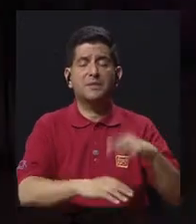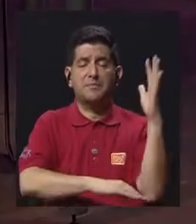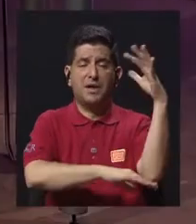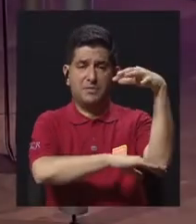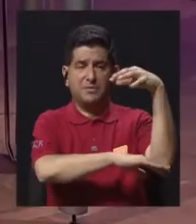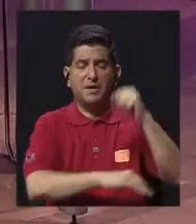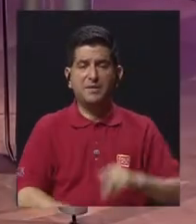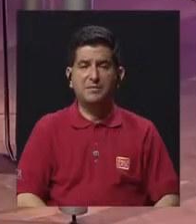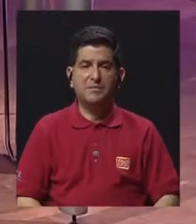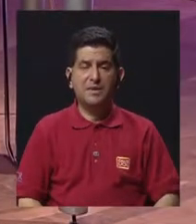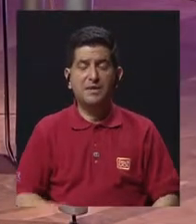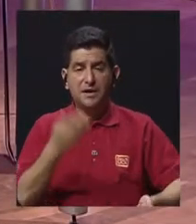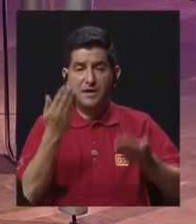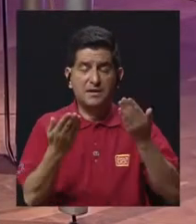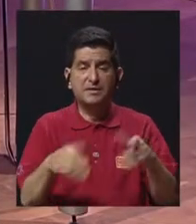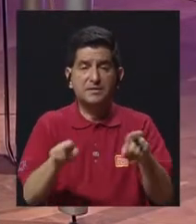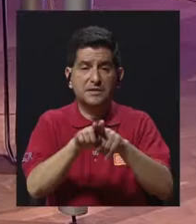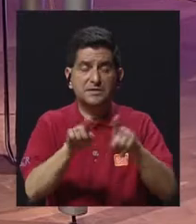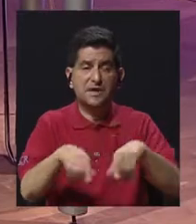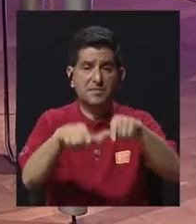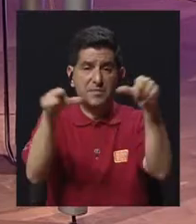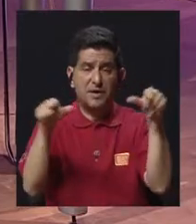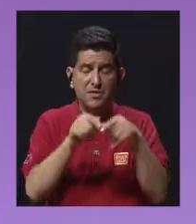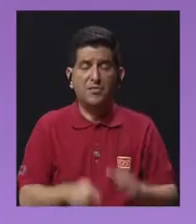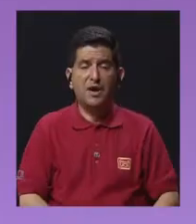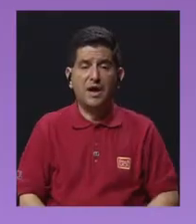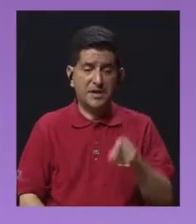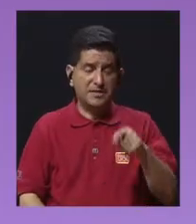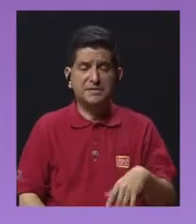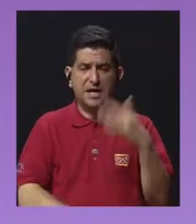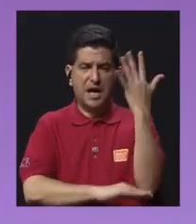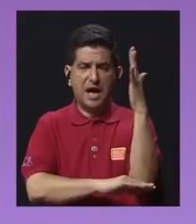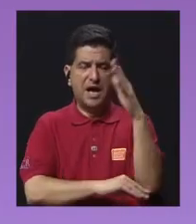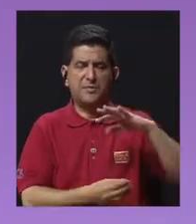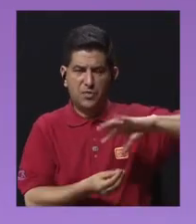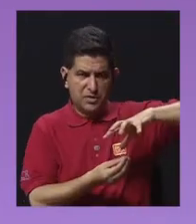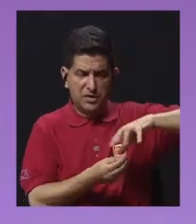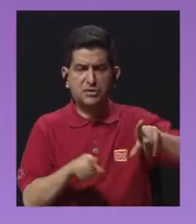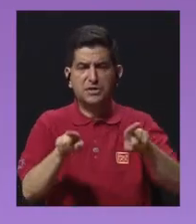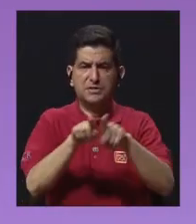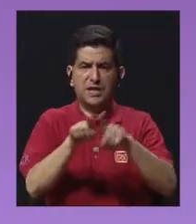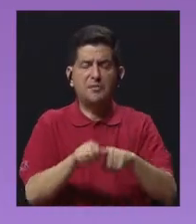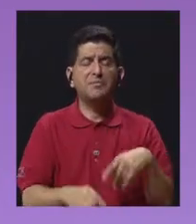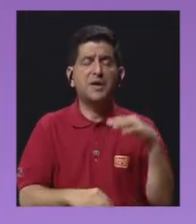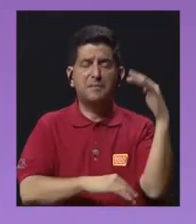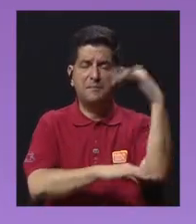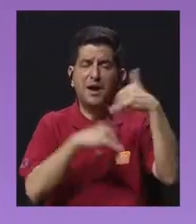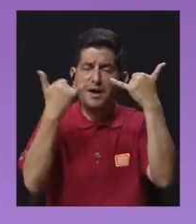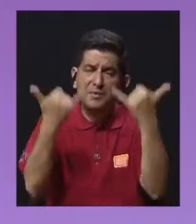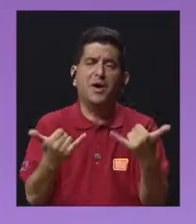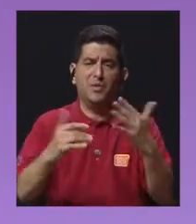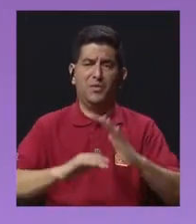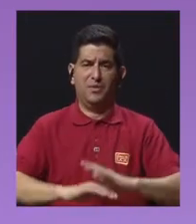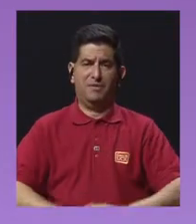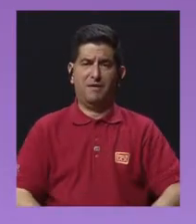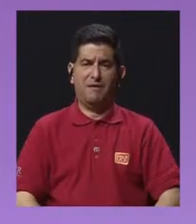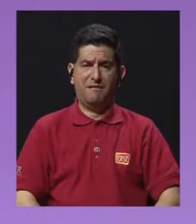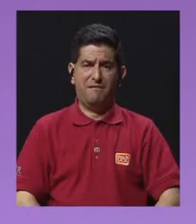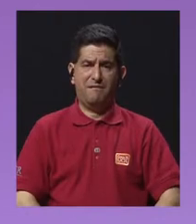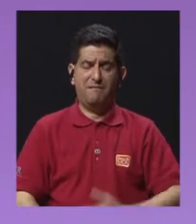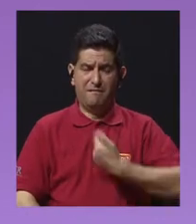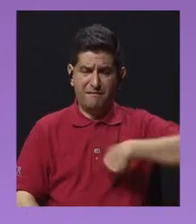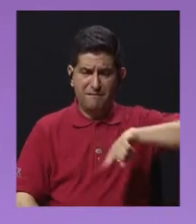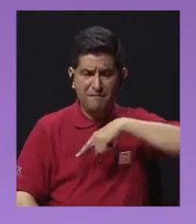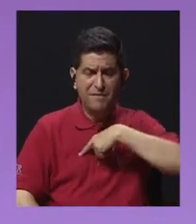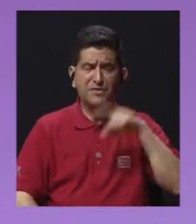africana, donde eran naranjeras, ahora ya no son naranjeras, también es palma africana. Y entonces nosotros nos